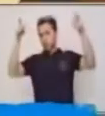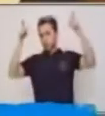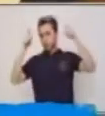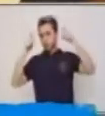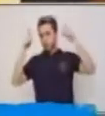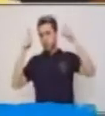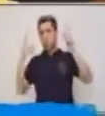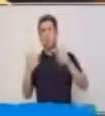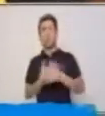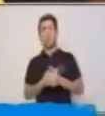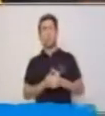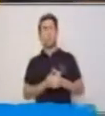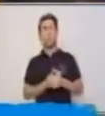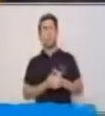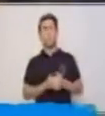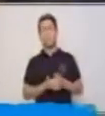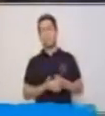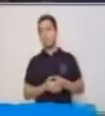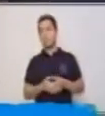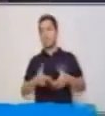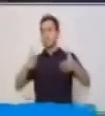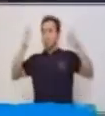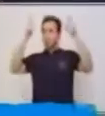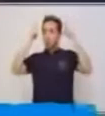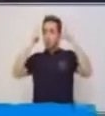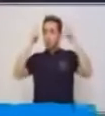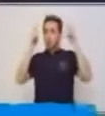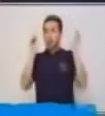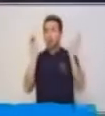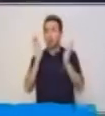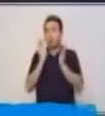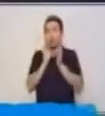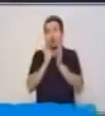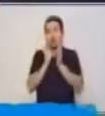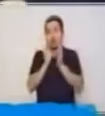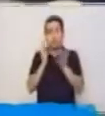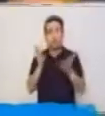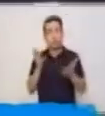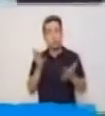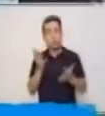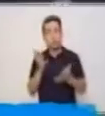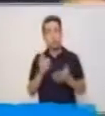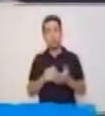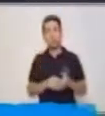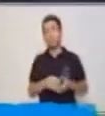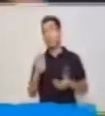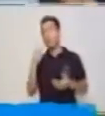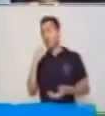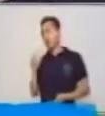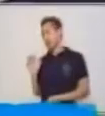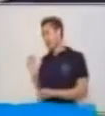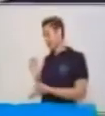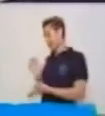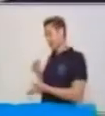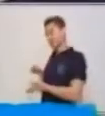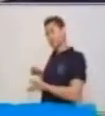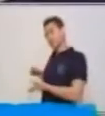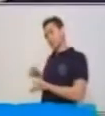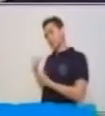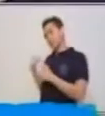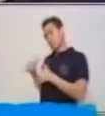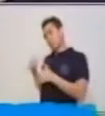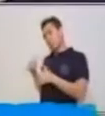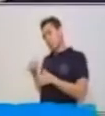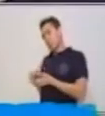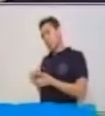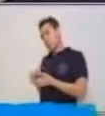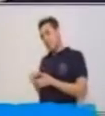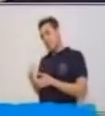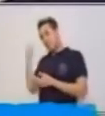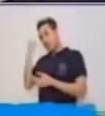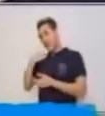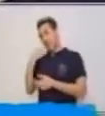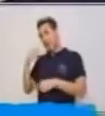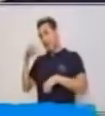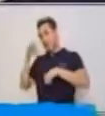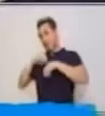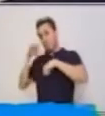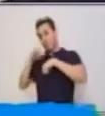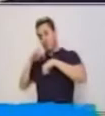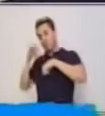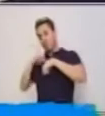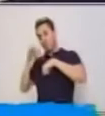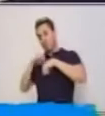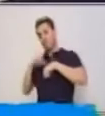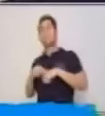Como el sombrero es muy pequeño para que yo me lo ponga, entonces aquí tengo a nuestro Señor cara de papa para que nos ayude. Y